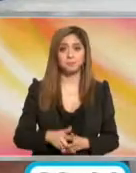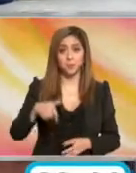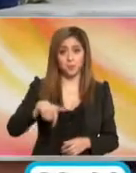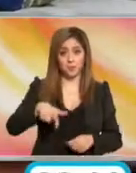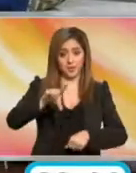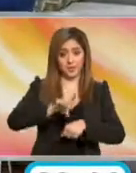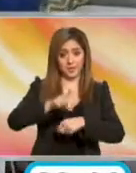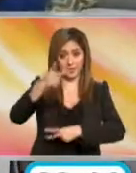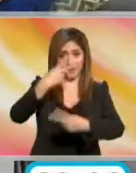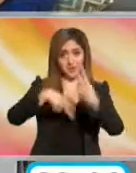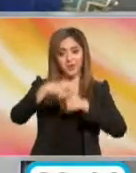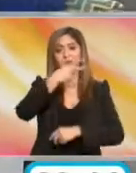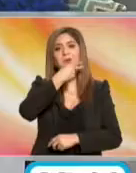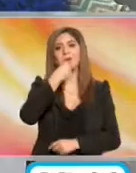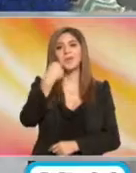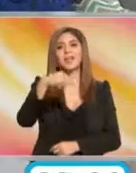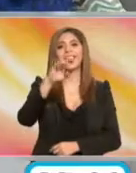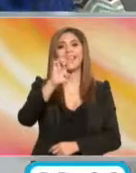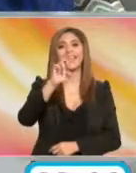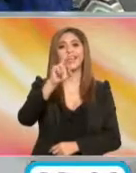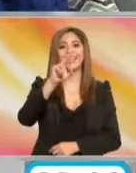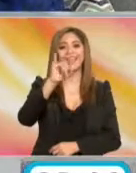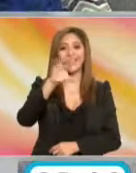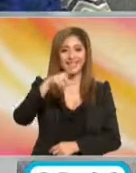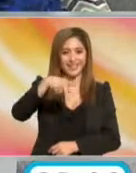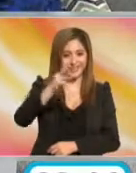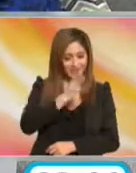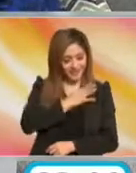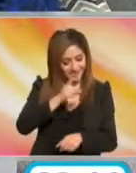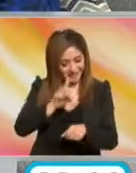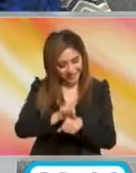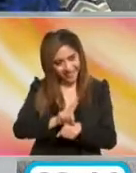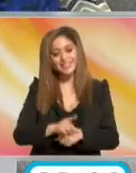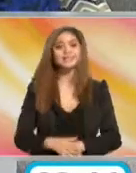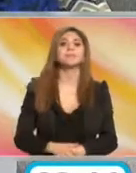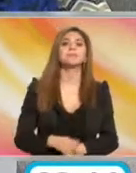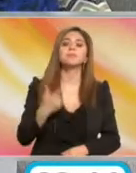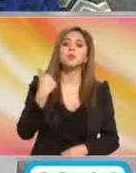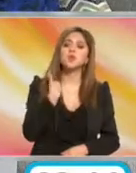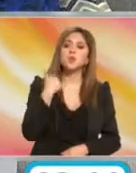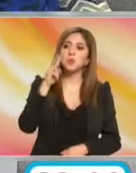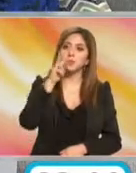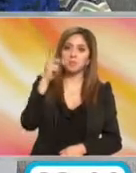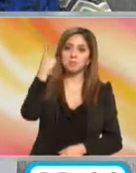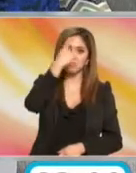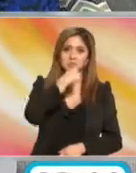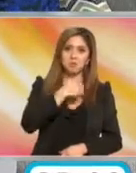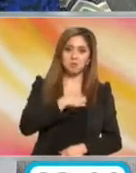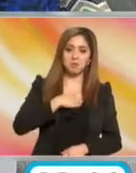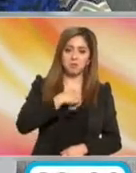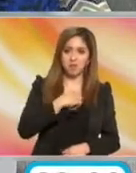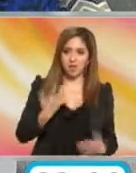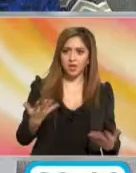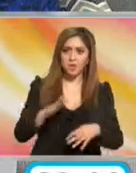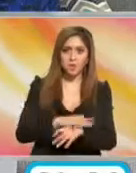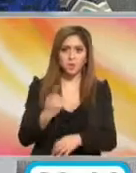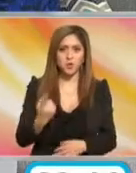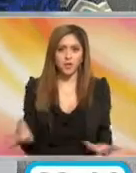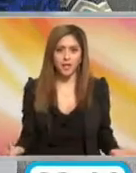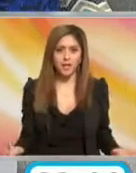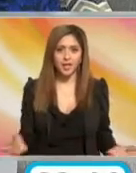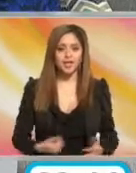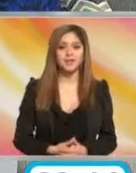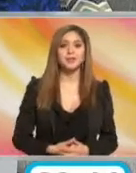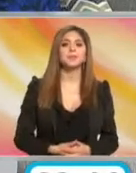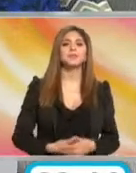Ya está con nosotros Eric. Buenos días, compañero. Buenos días. Muy buenos días, chicos. ¿Cómo te va? Muy buenos Te veo días. más contento que nunca. Pues mira, así. Más o menos, Así, ¿por así. qué?